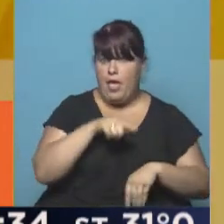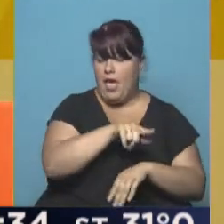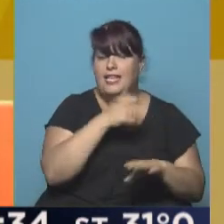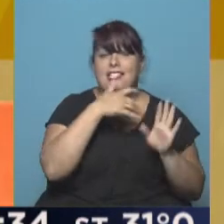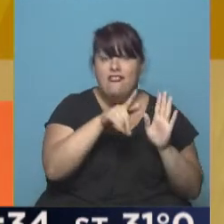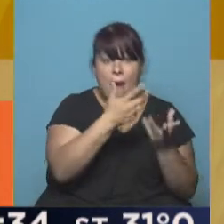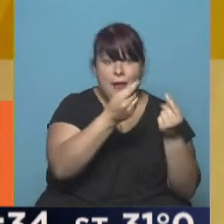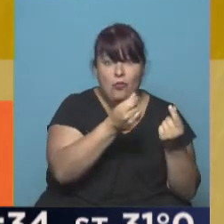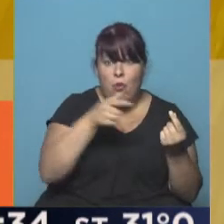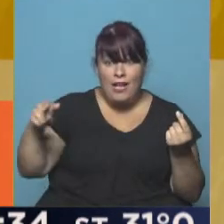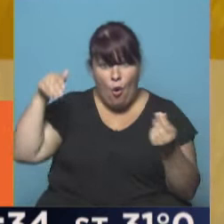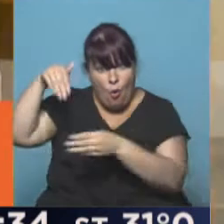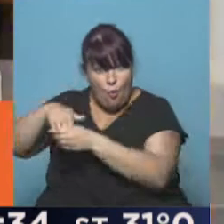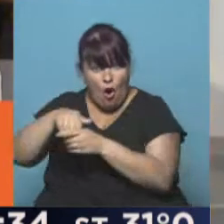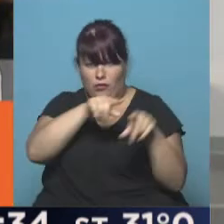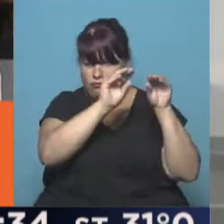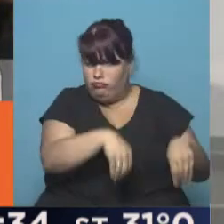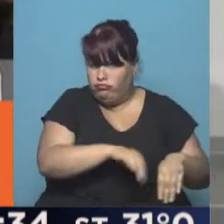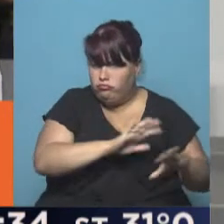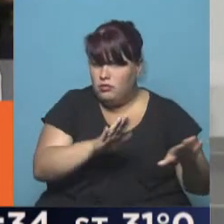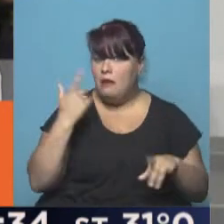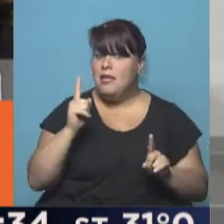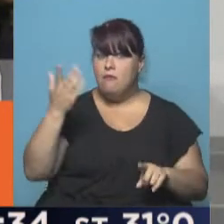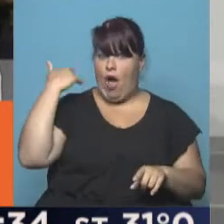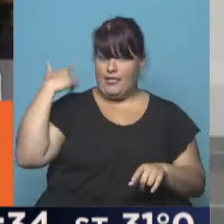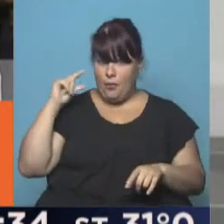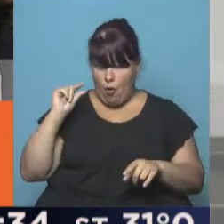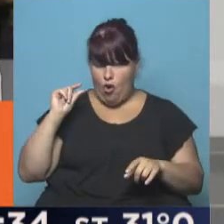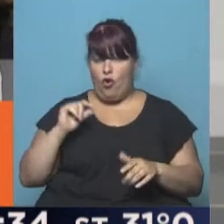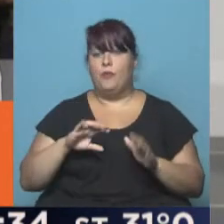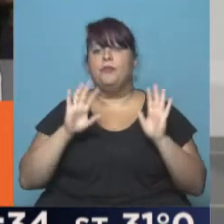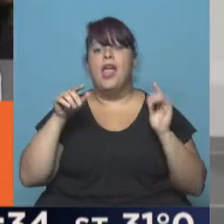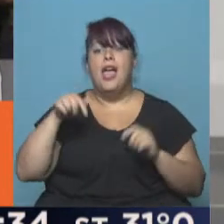precisamente ese presupuesto votado unos días atrás.